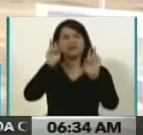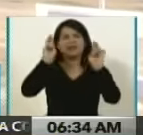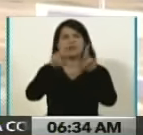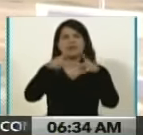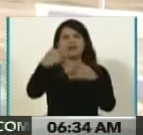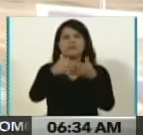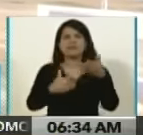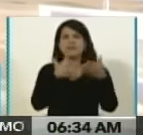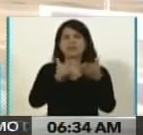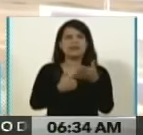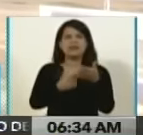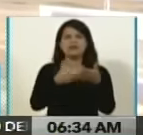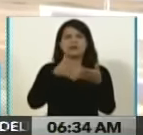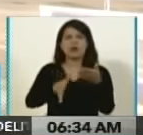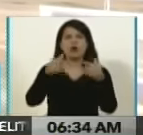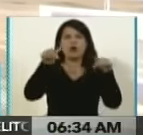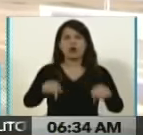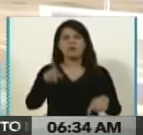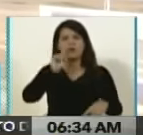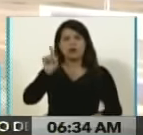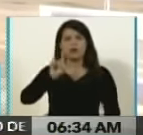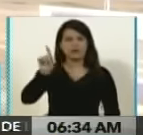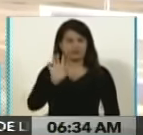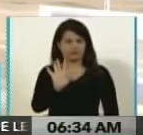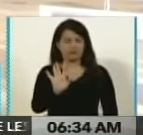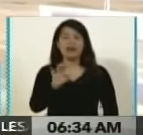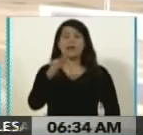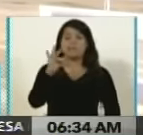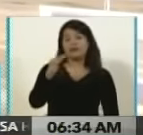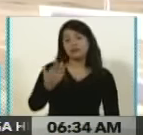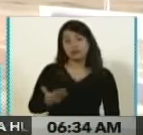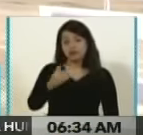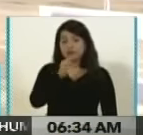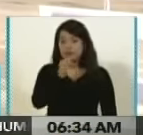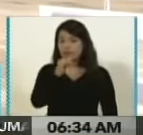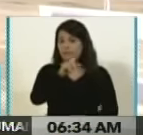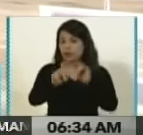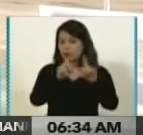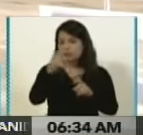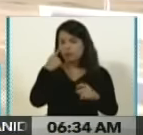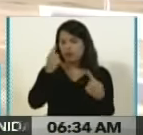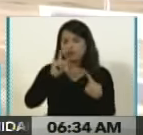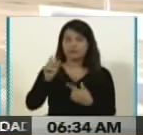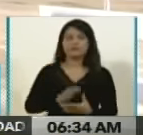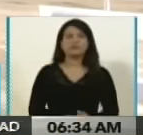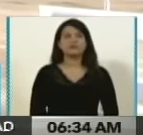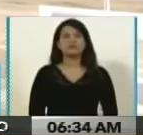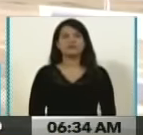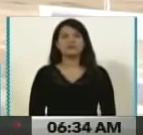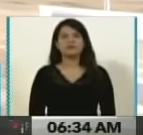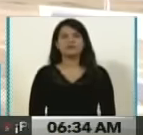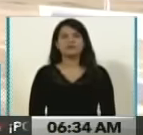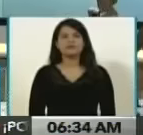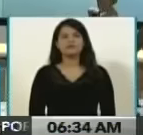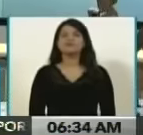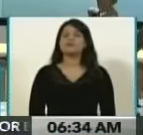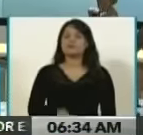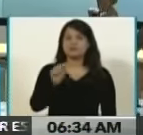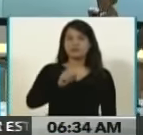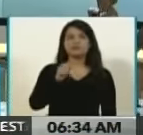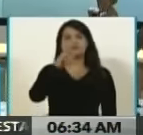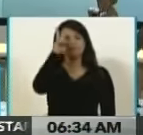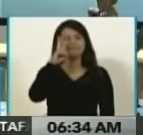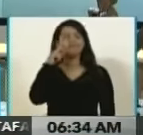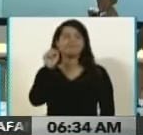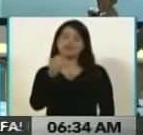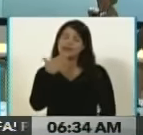se refleja en el interior el día de hoy. Vamos a escucharlo porque además hay importantes preguntas e interacciones que se pueden hacer, Barry. Así es, mi bebé. Julio, muchísimas gracias